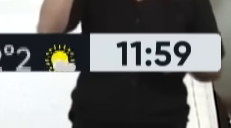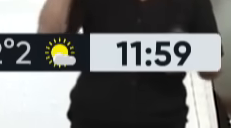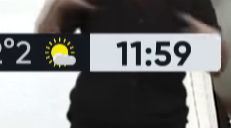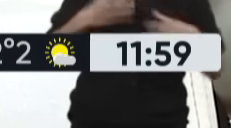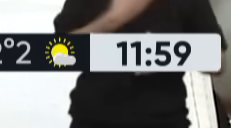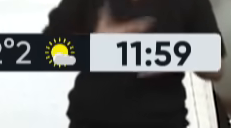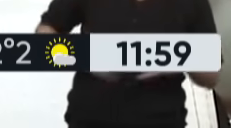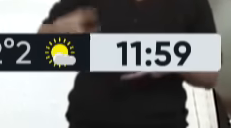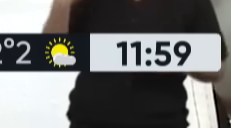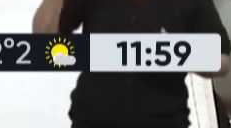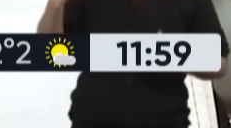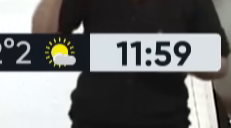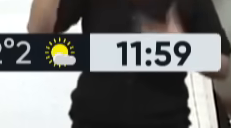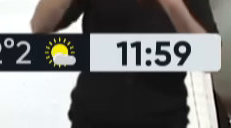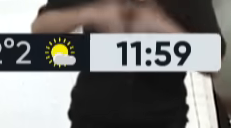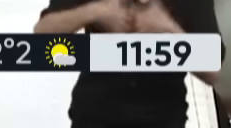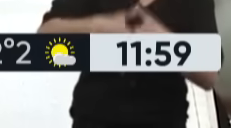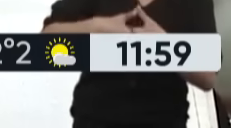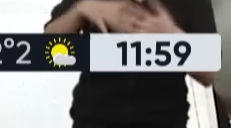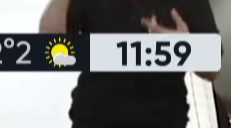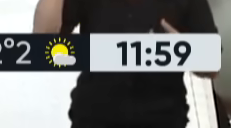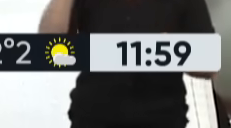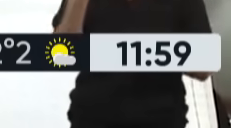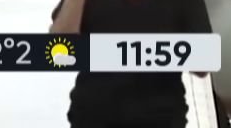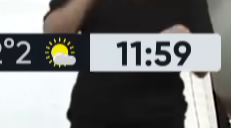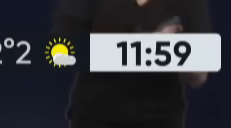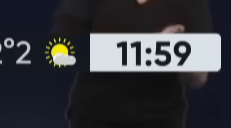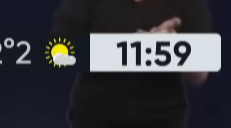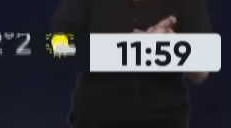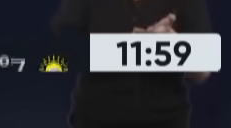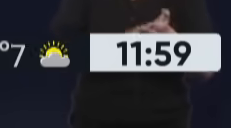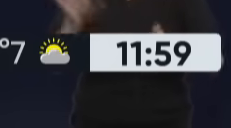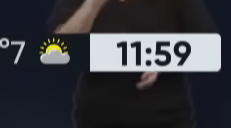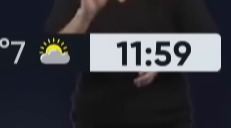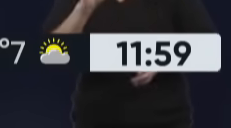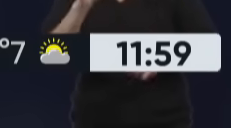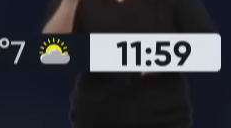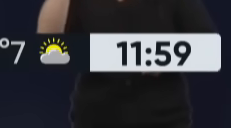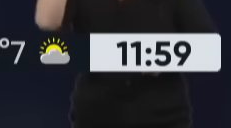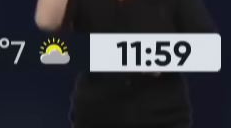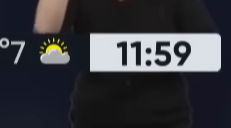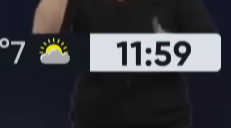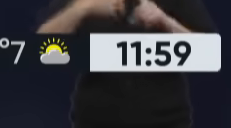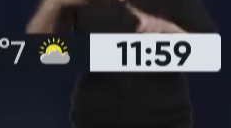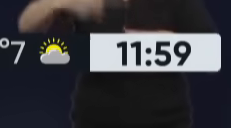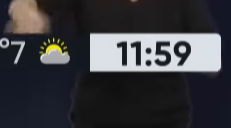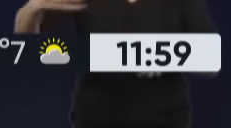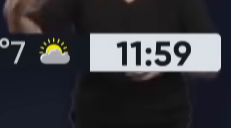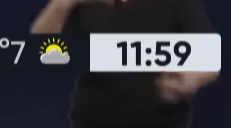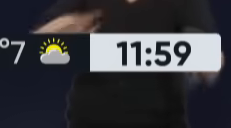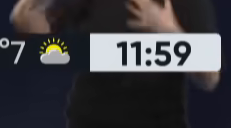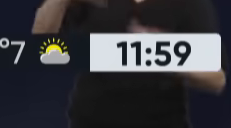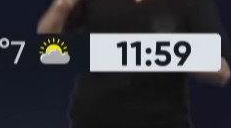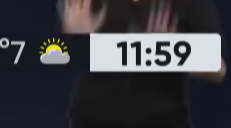son críticas que se hacen con mala leche, vamos a ver, como en el barrio? Con respecto a algún tema en particular, ¿me